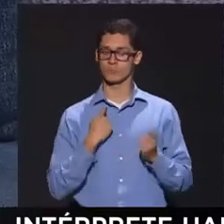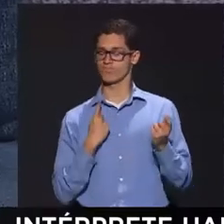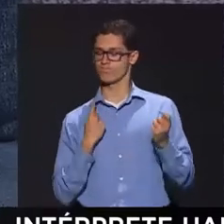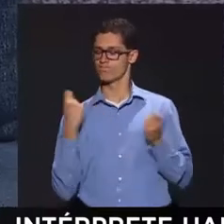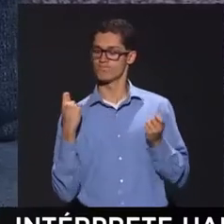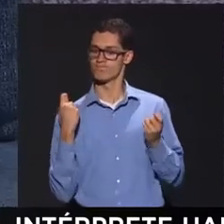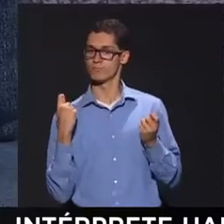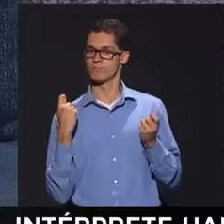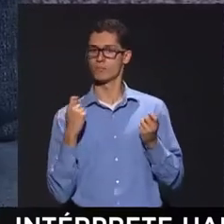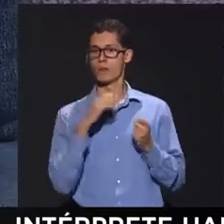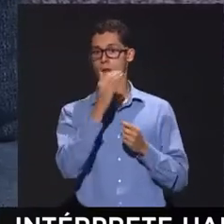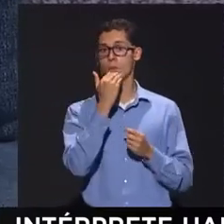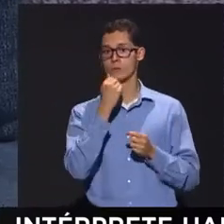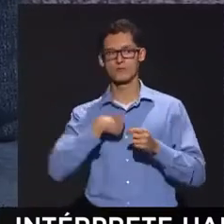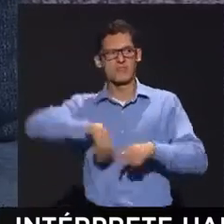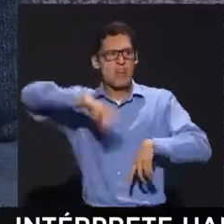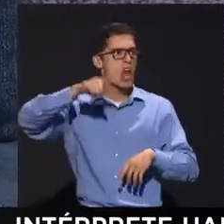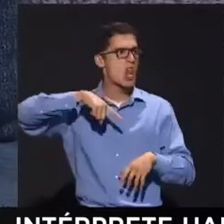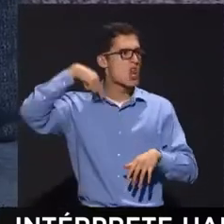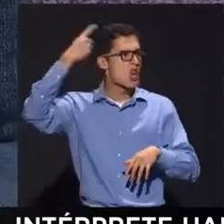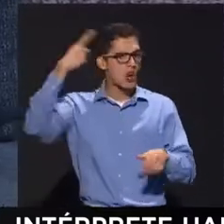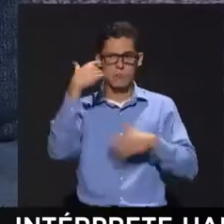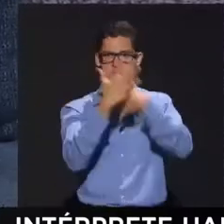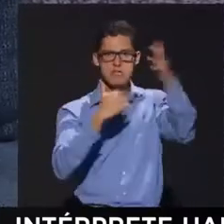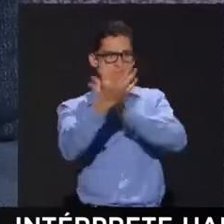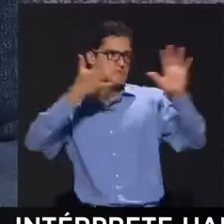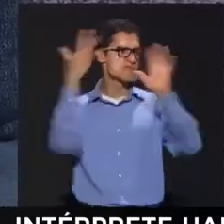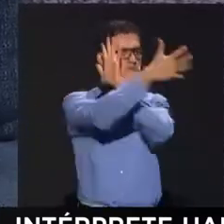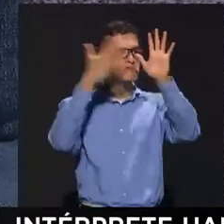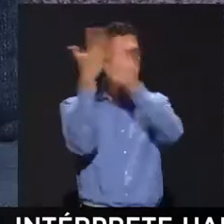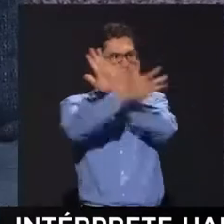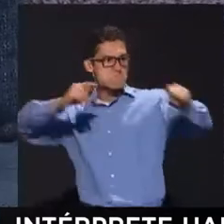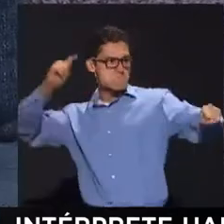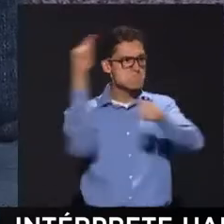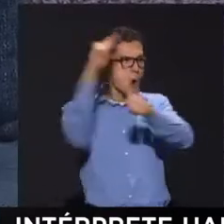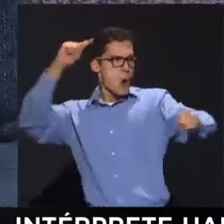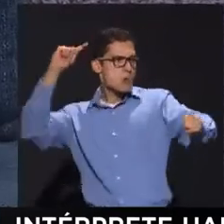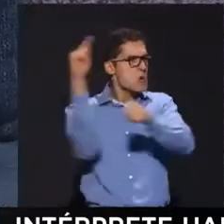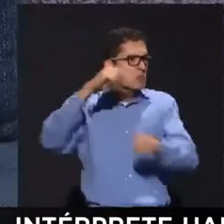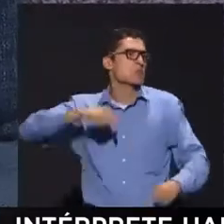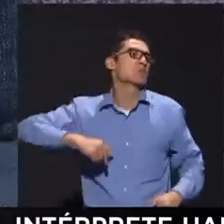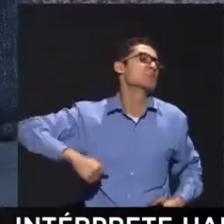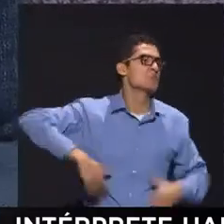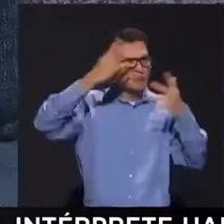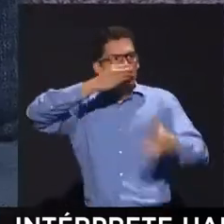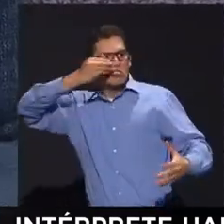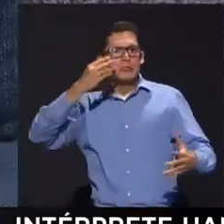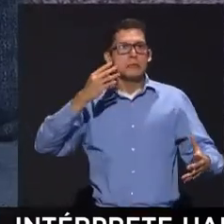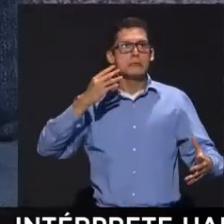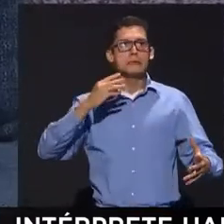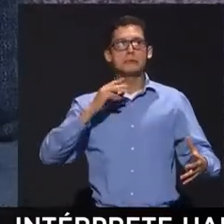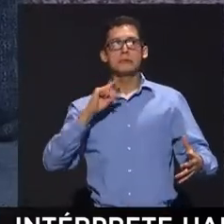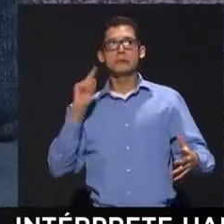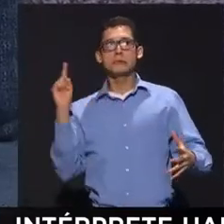autorregularme antes de hablar, antes de decir algo que de pronto no quería, ¿sí? Entonces eso es como